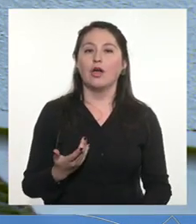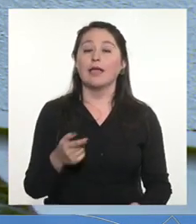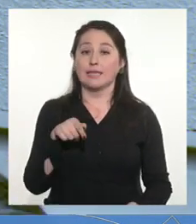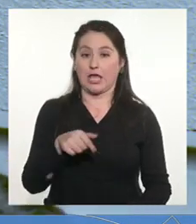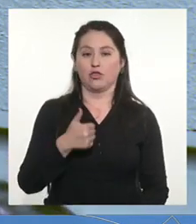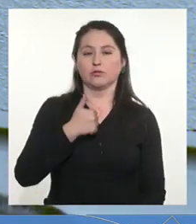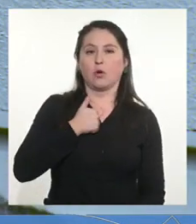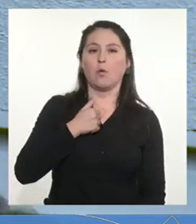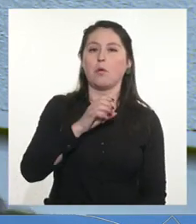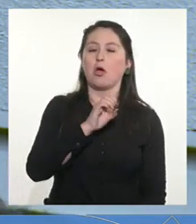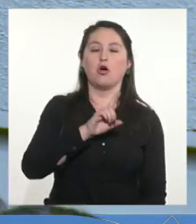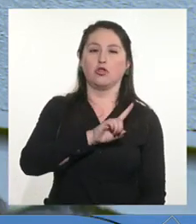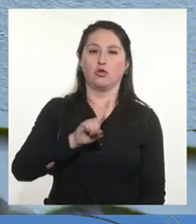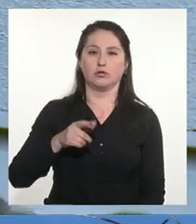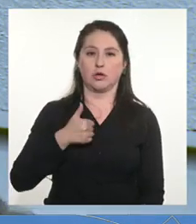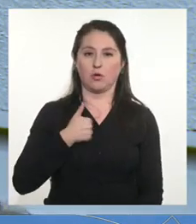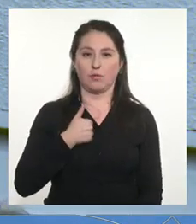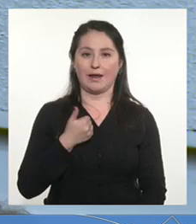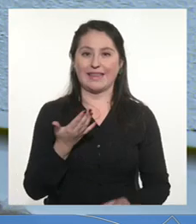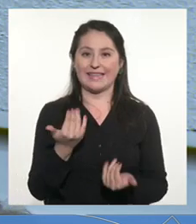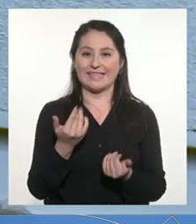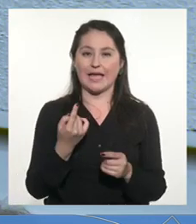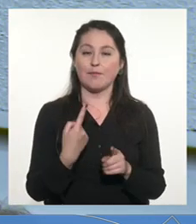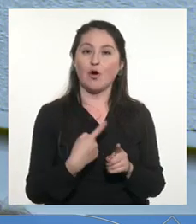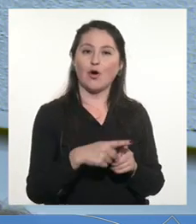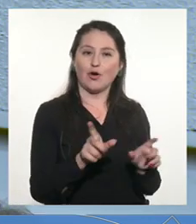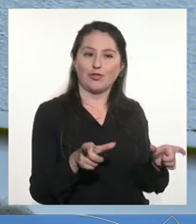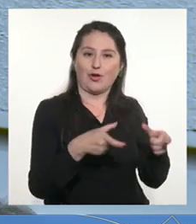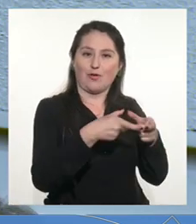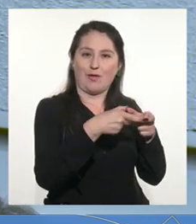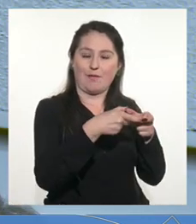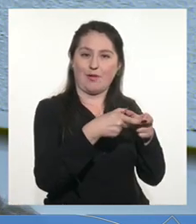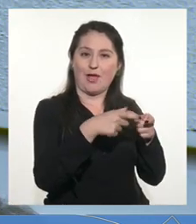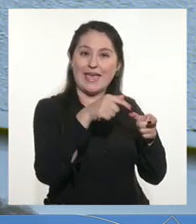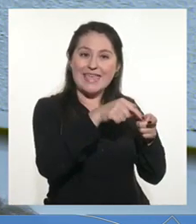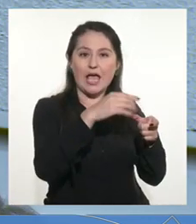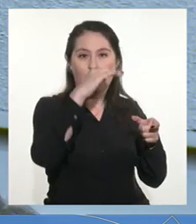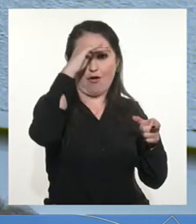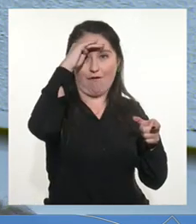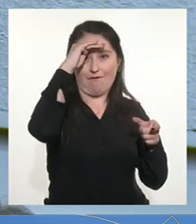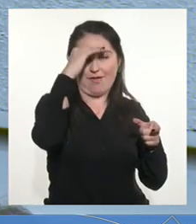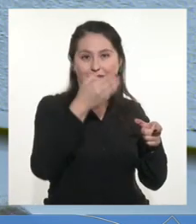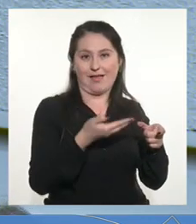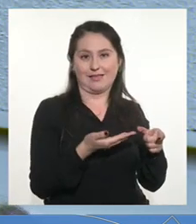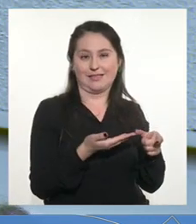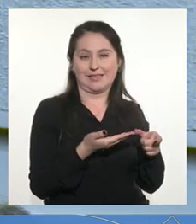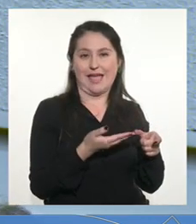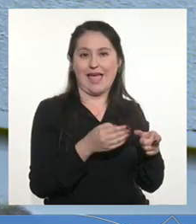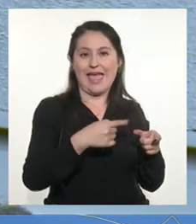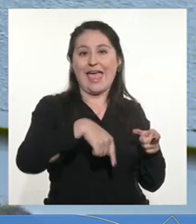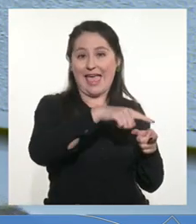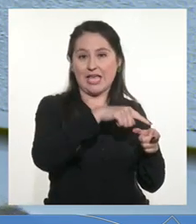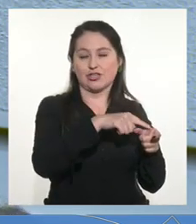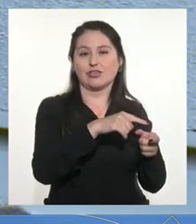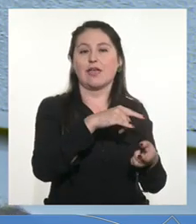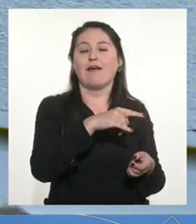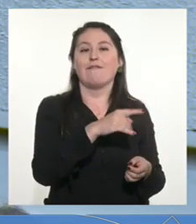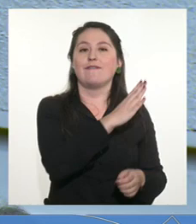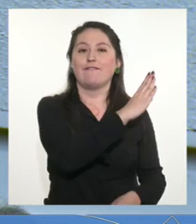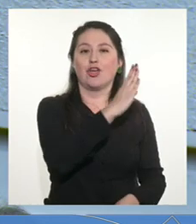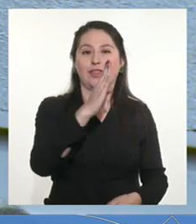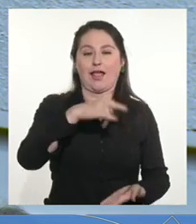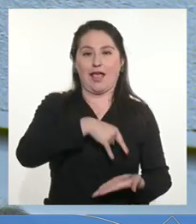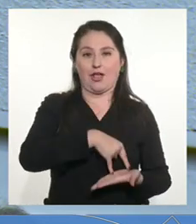por eso se necesita de un tercero confiable y es el tercero confiable sin lugar a duda es la biblioteca del congreso nacional